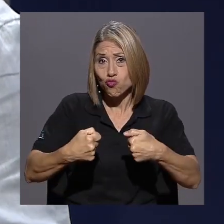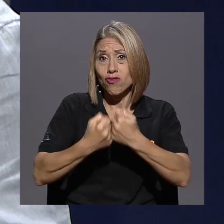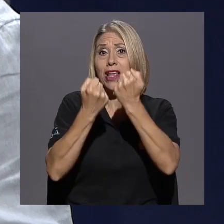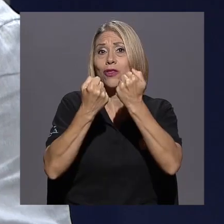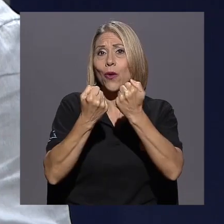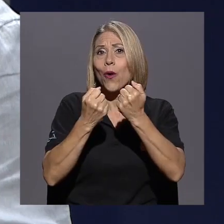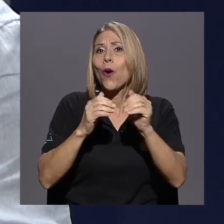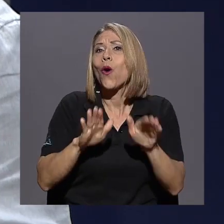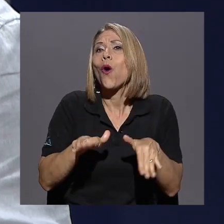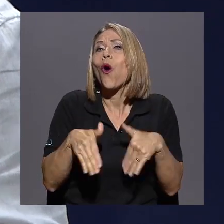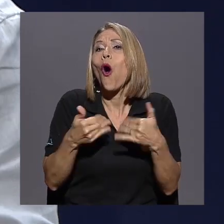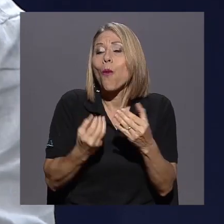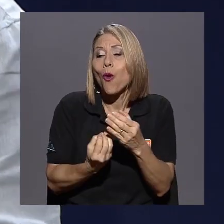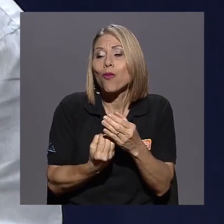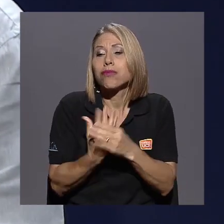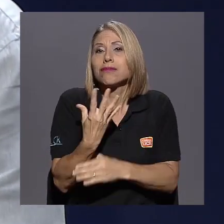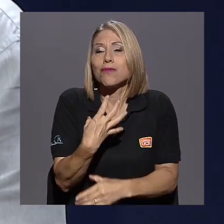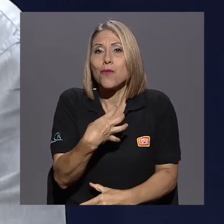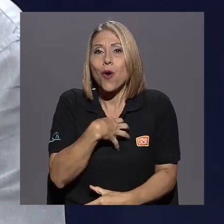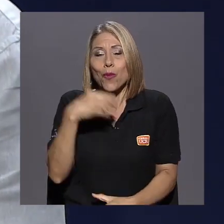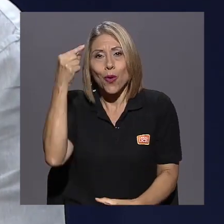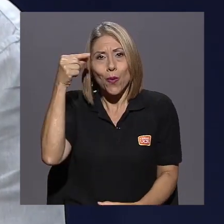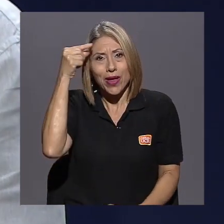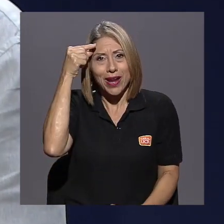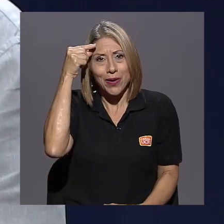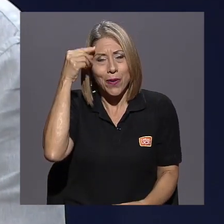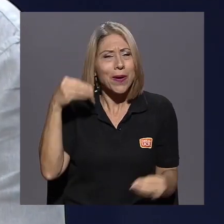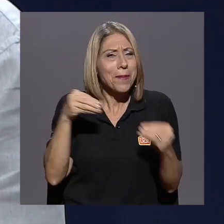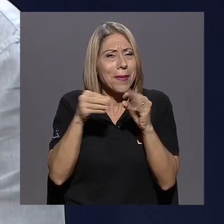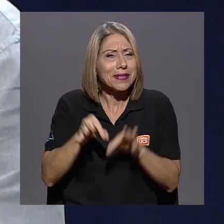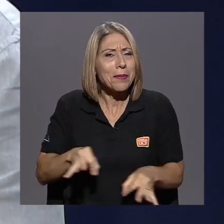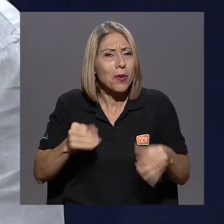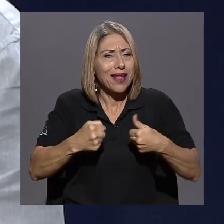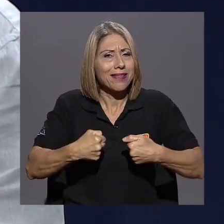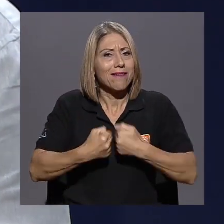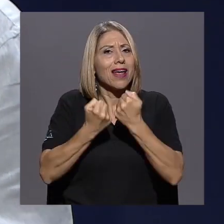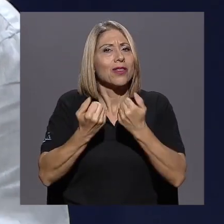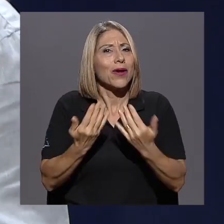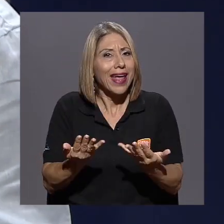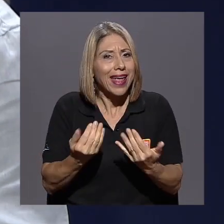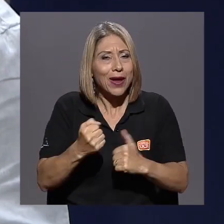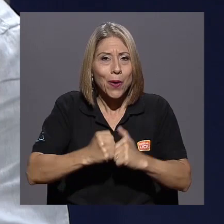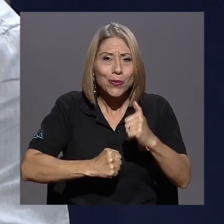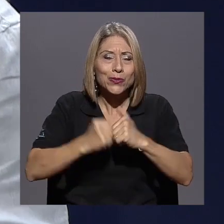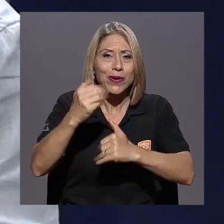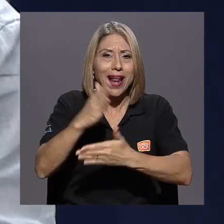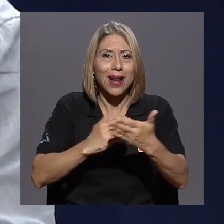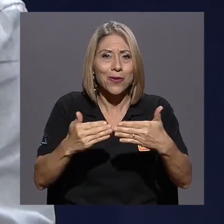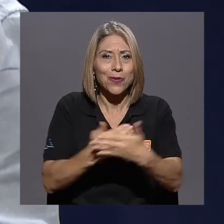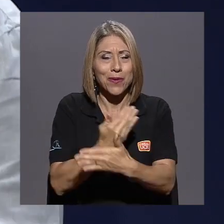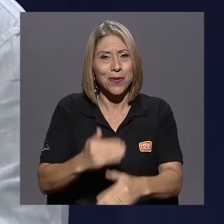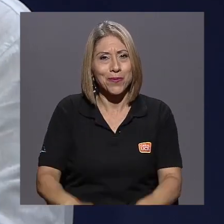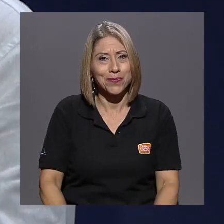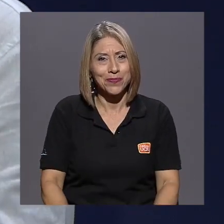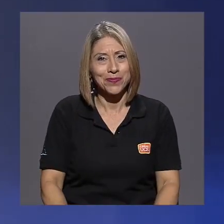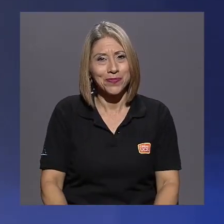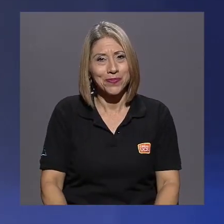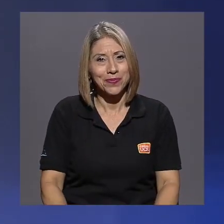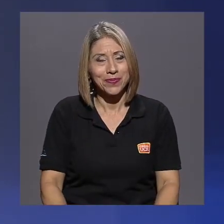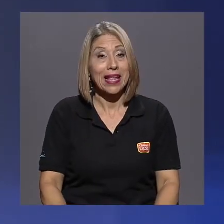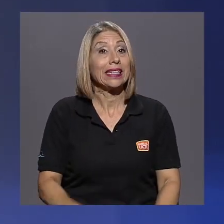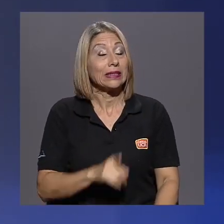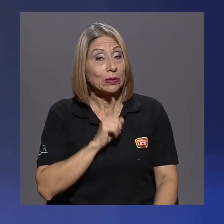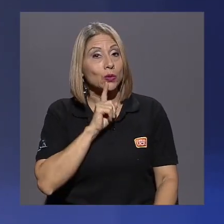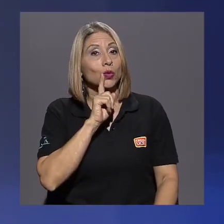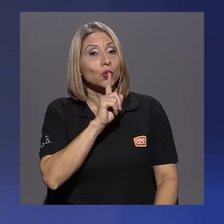armar un propio gobierno y el derecho más importante para ellos fue construir algo nuevo sí sin